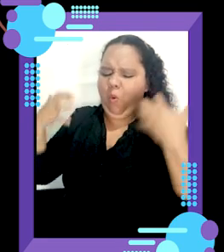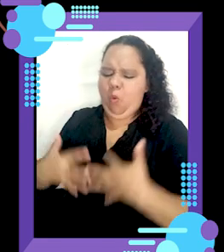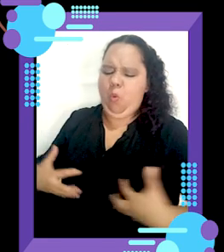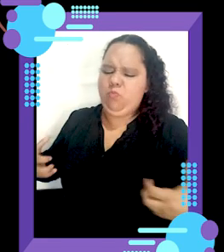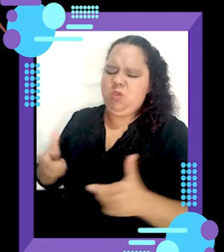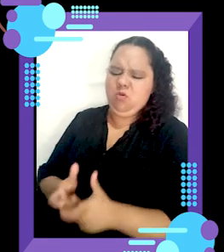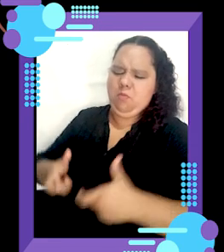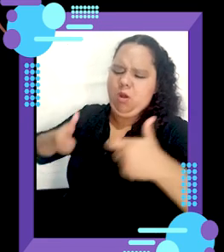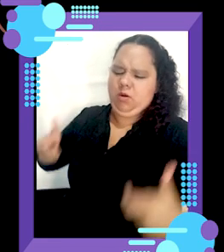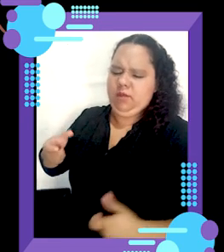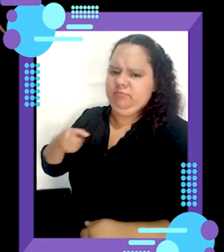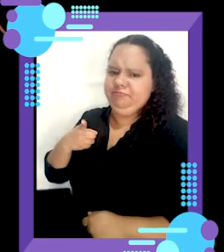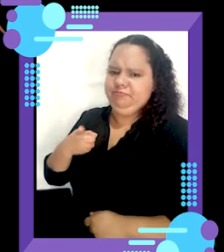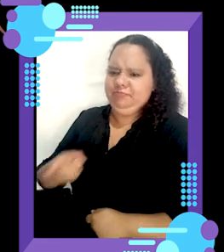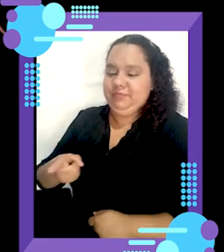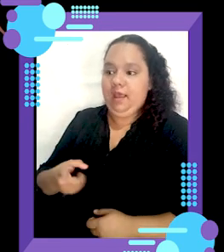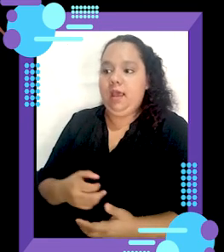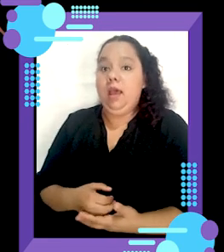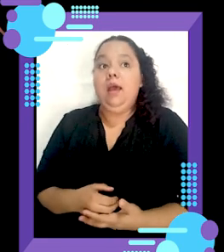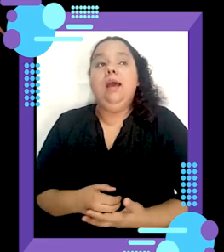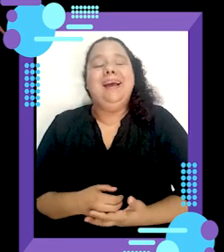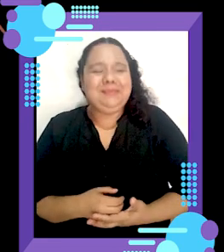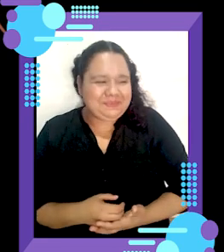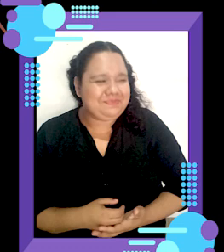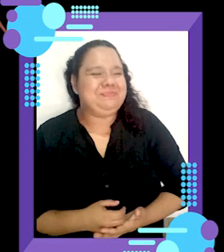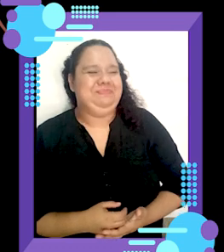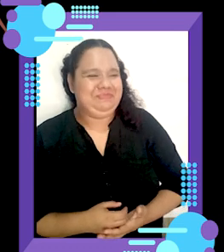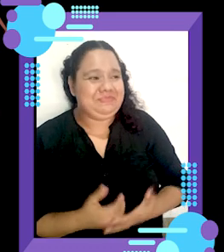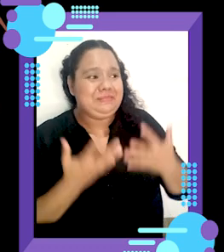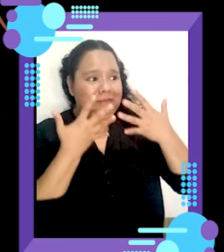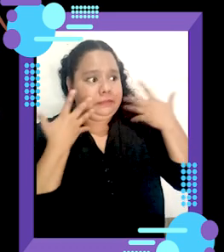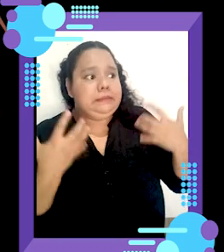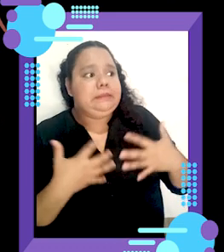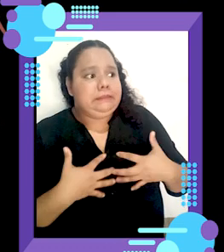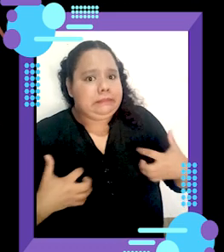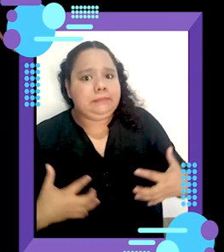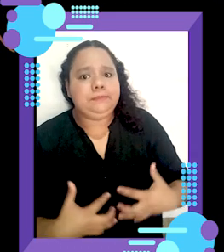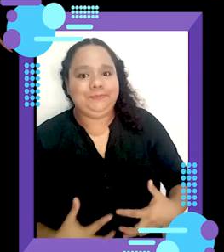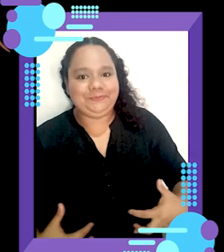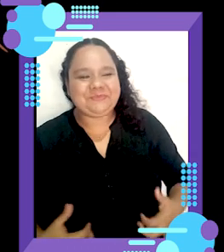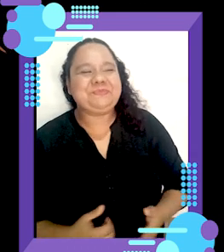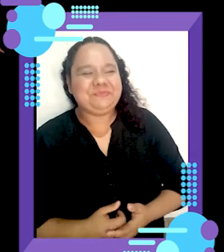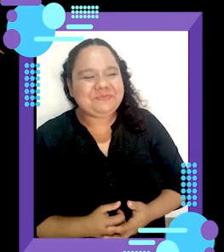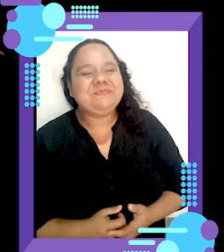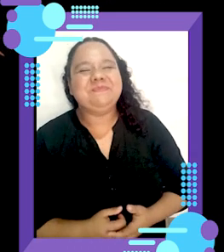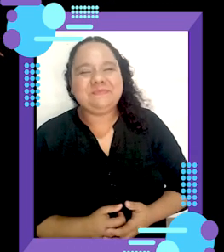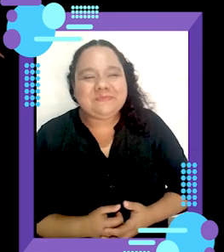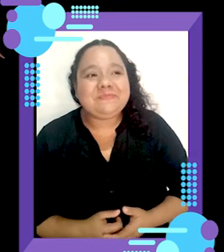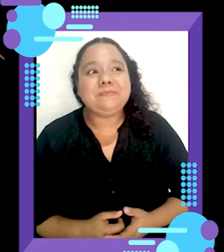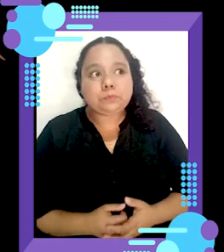tigre más grande que usted». Al oír esa respuesta, el tigre inmediatamente